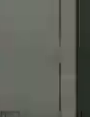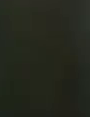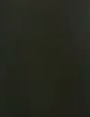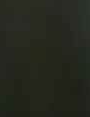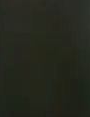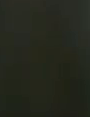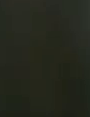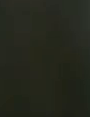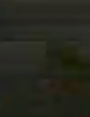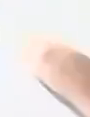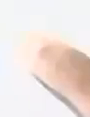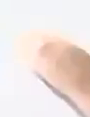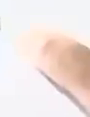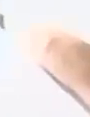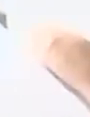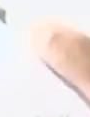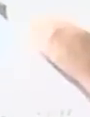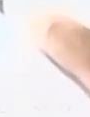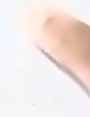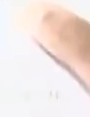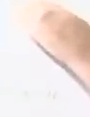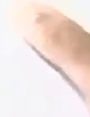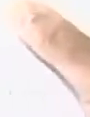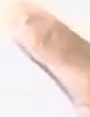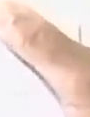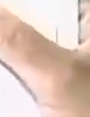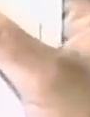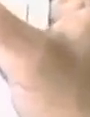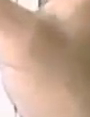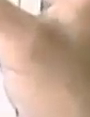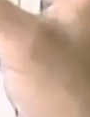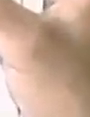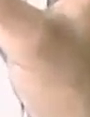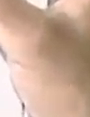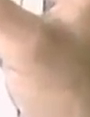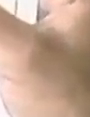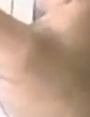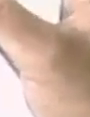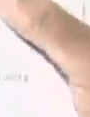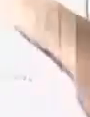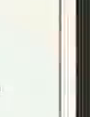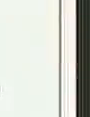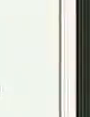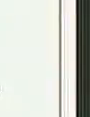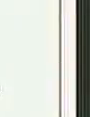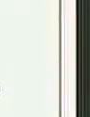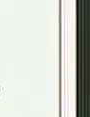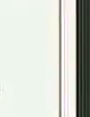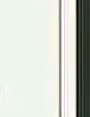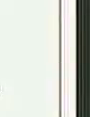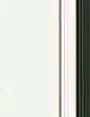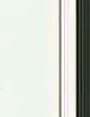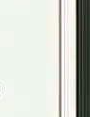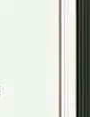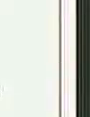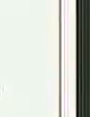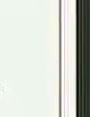¿Se acuerdan de este? Jonathan Orlando Zambrano García, alias Patrón